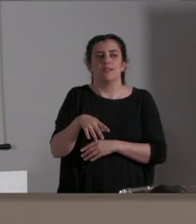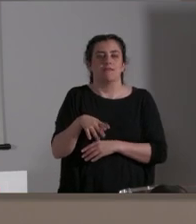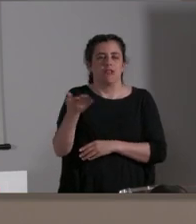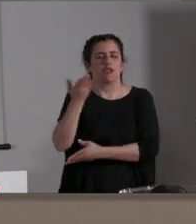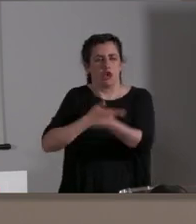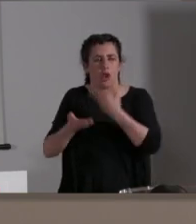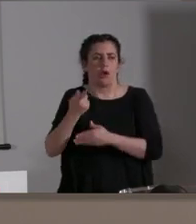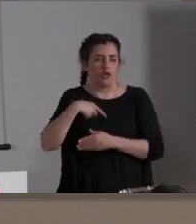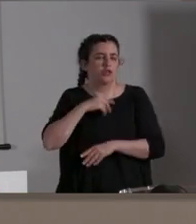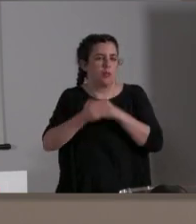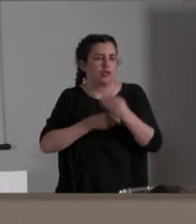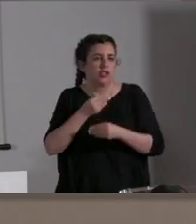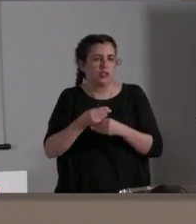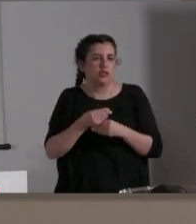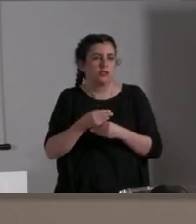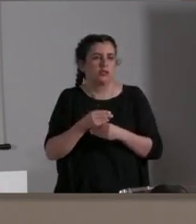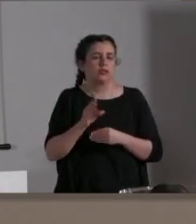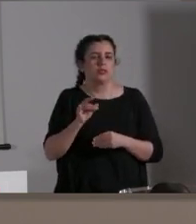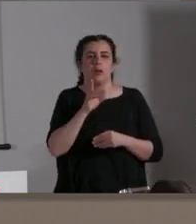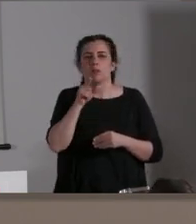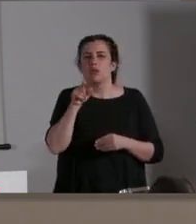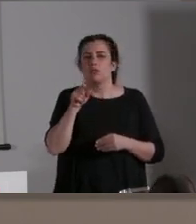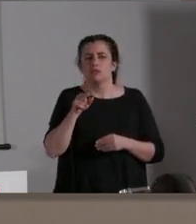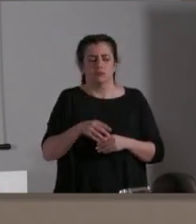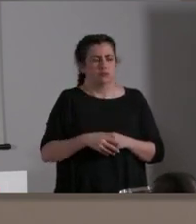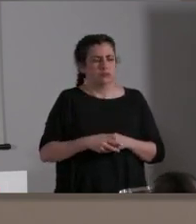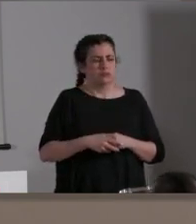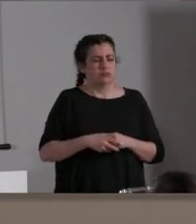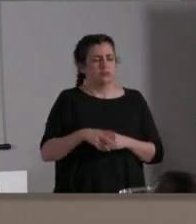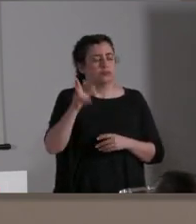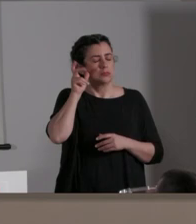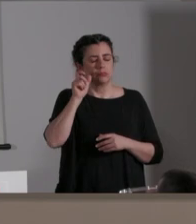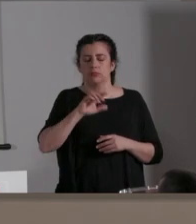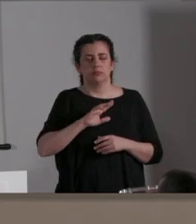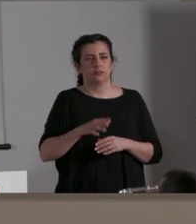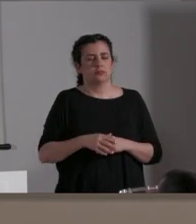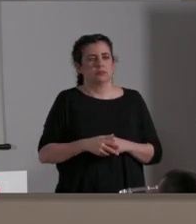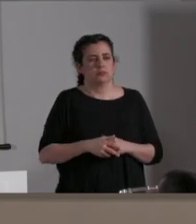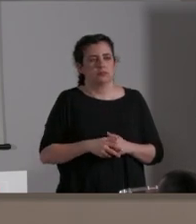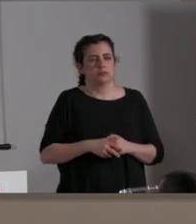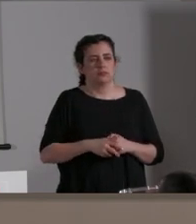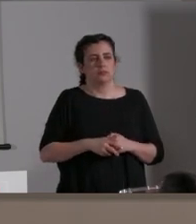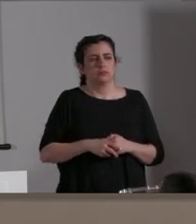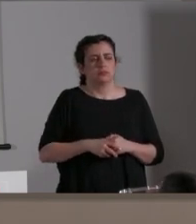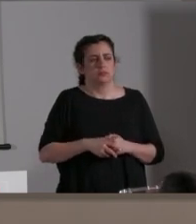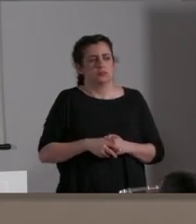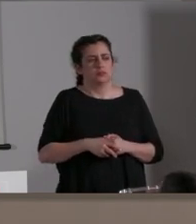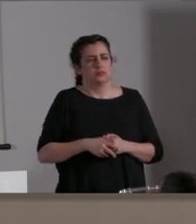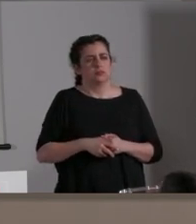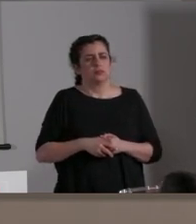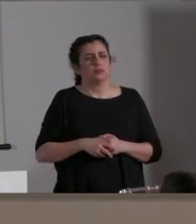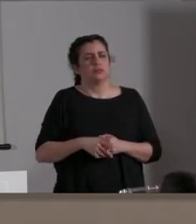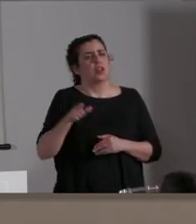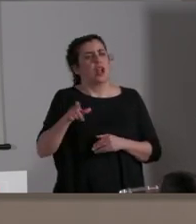colaboración con ellos, porque este es uno de los principales retos de la diversidad y la inclusión social. Aquí hay, por tanto, un tanto